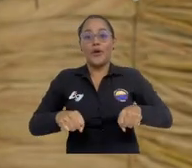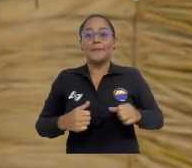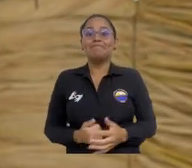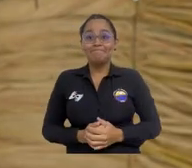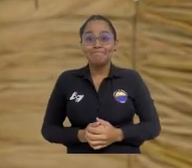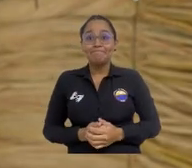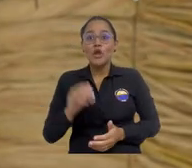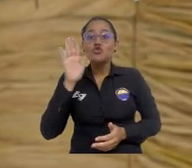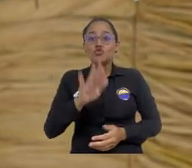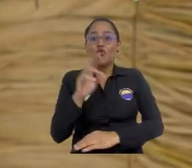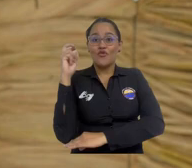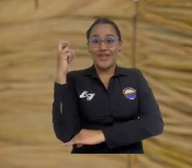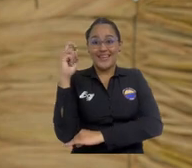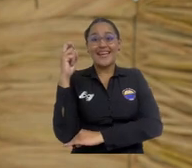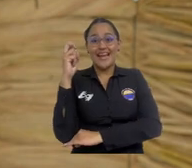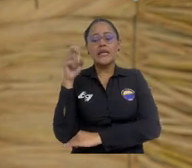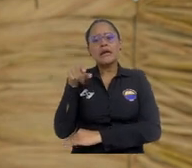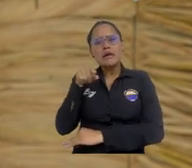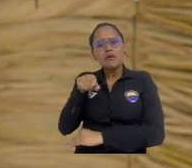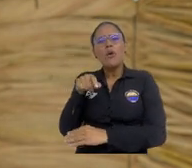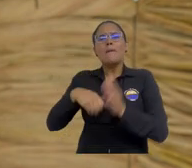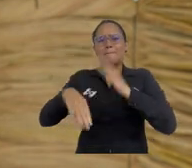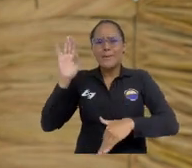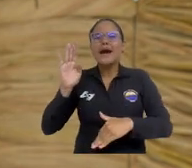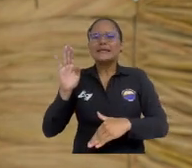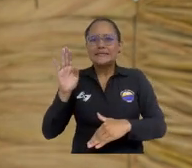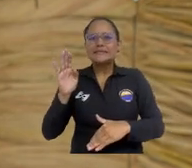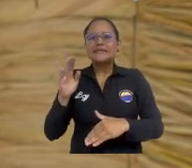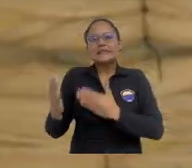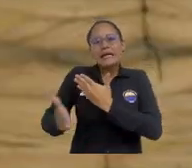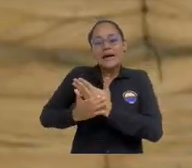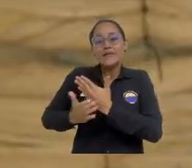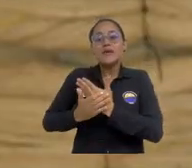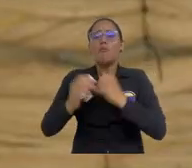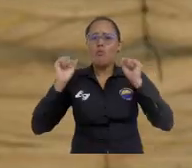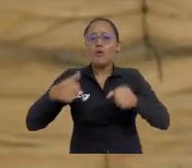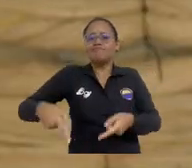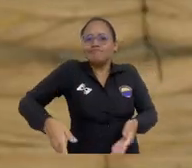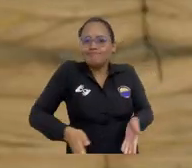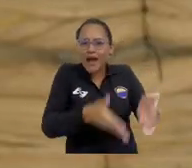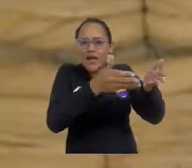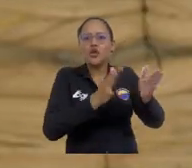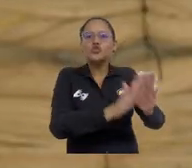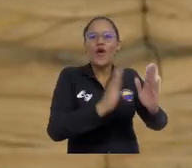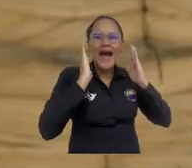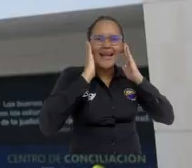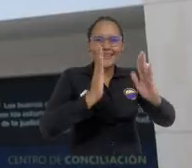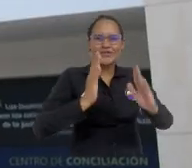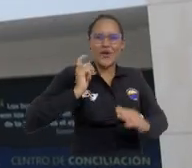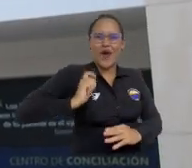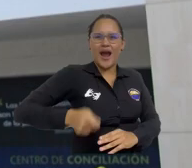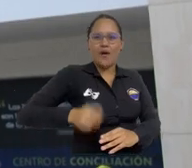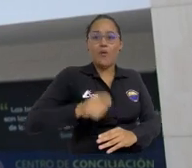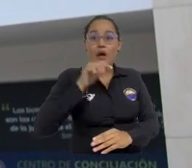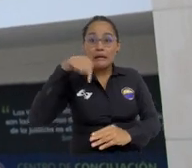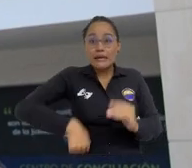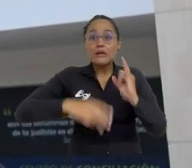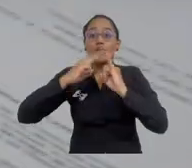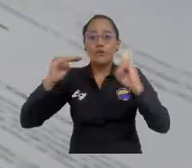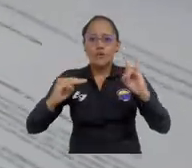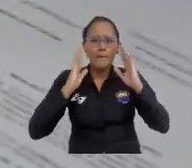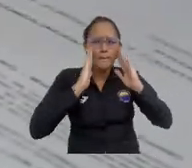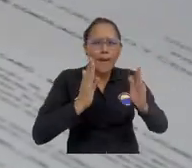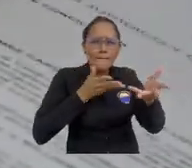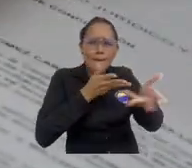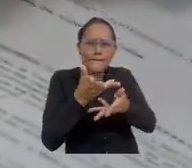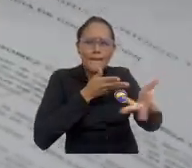que la Fiscalía General de la Nación nos estaría remitiendo al consultorio jurídico de la Universidad de Magdalena